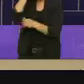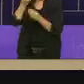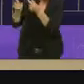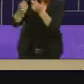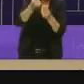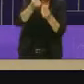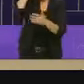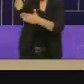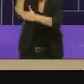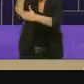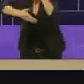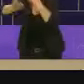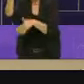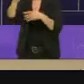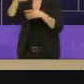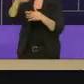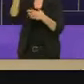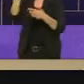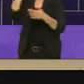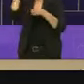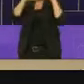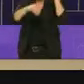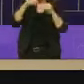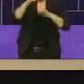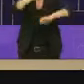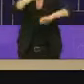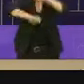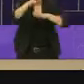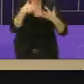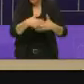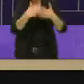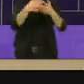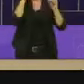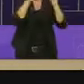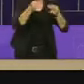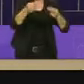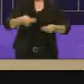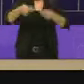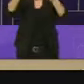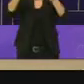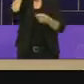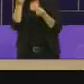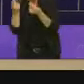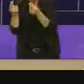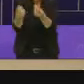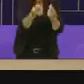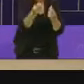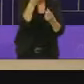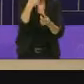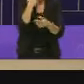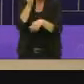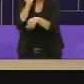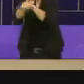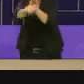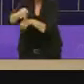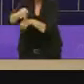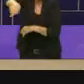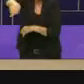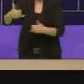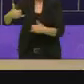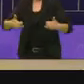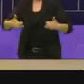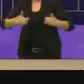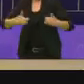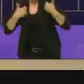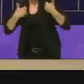transformar, tener incubadoras y aceleradoras a sus negocios. Eso queremos con los jóvenes y queremos regresarle